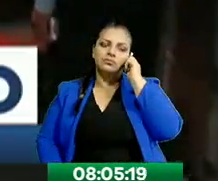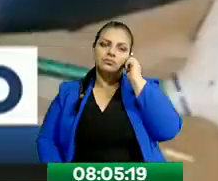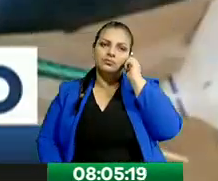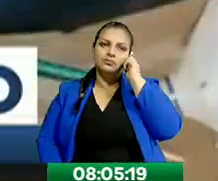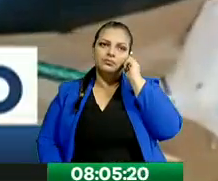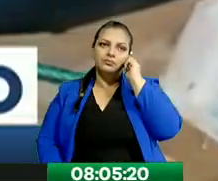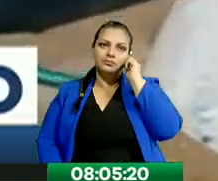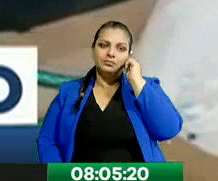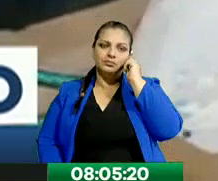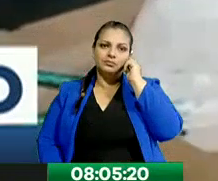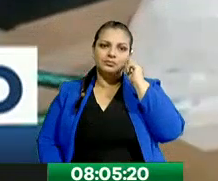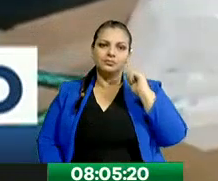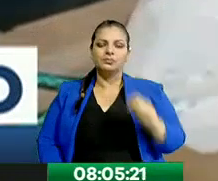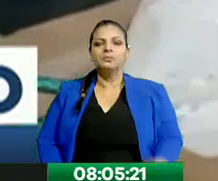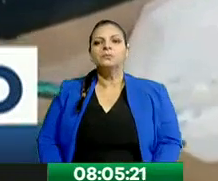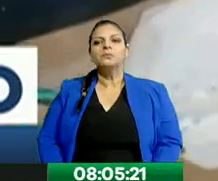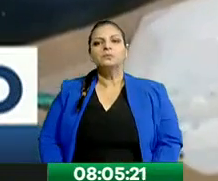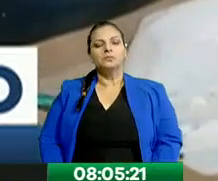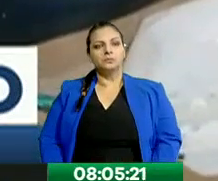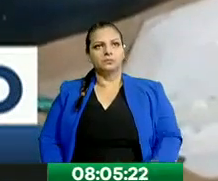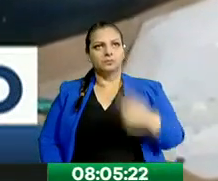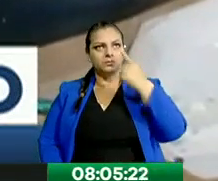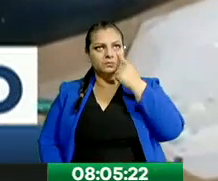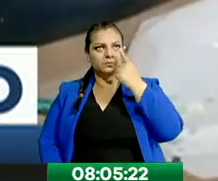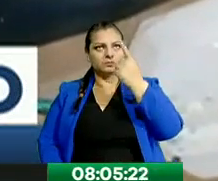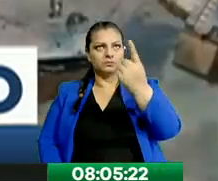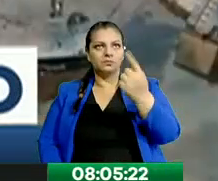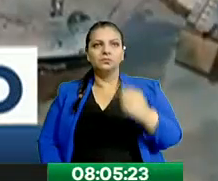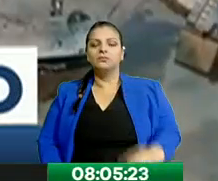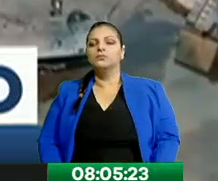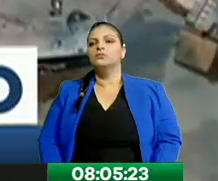Además, descubren desguazadero.